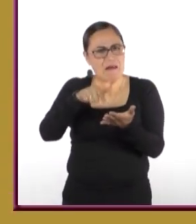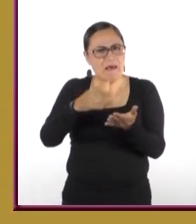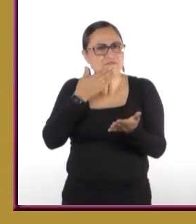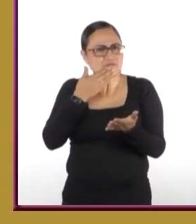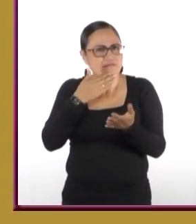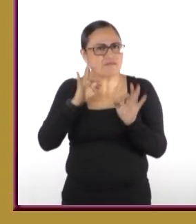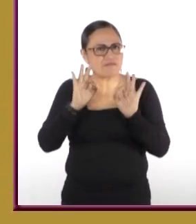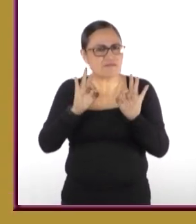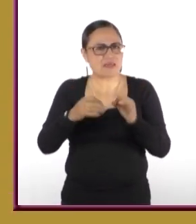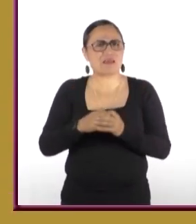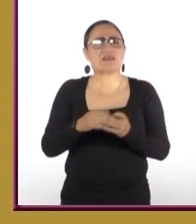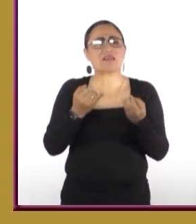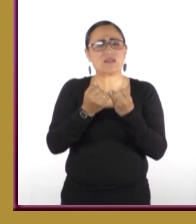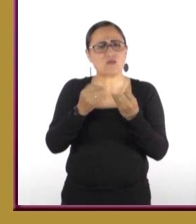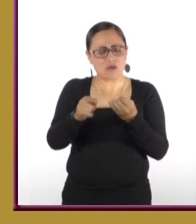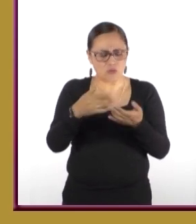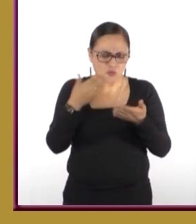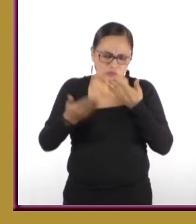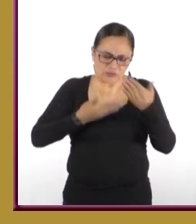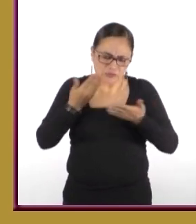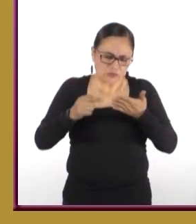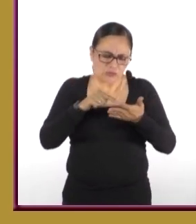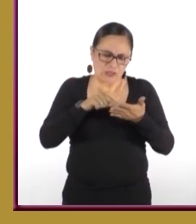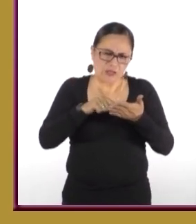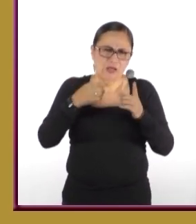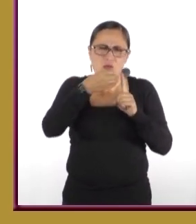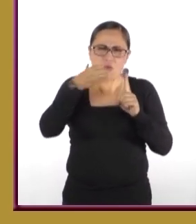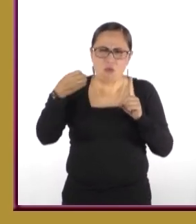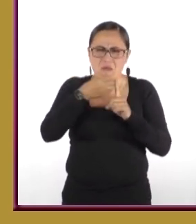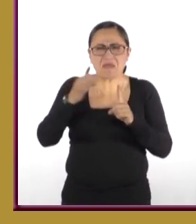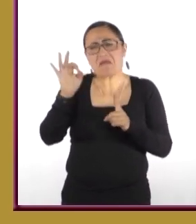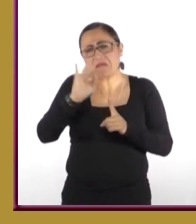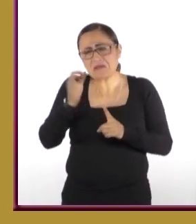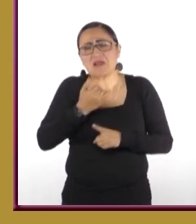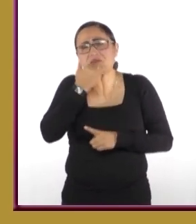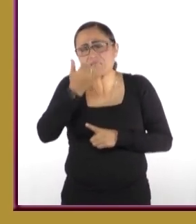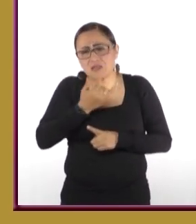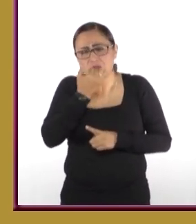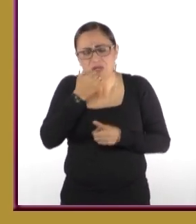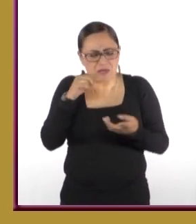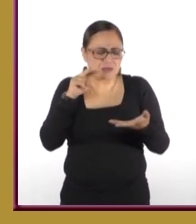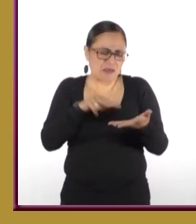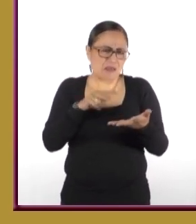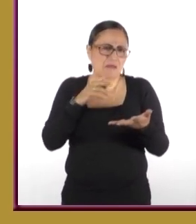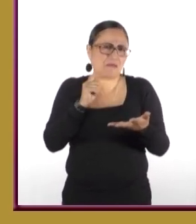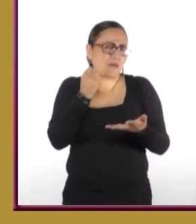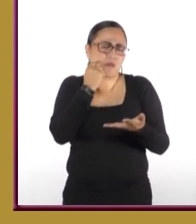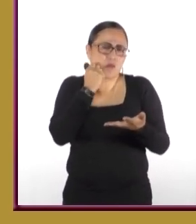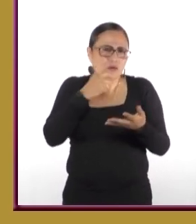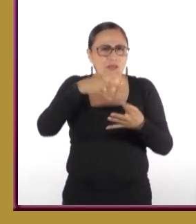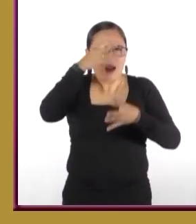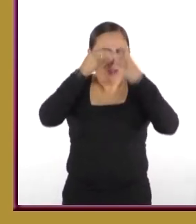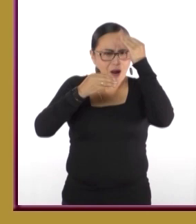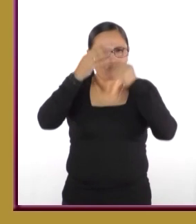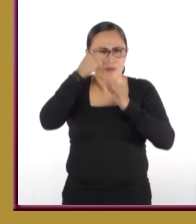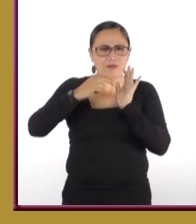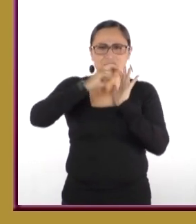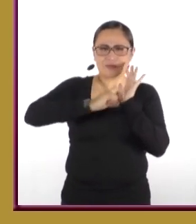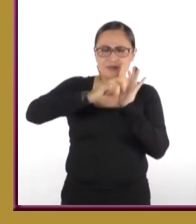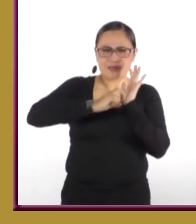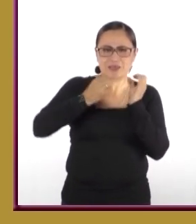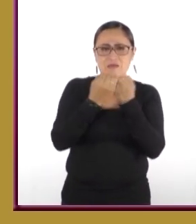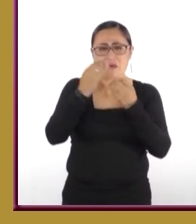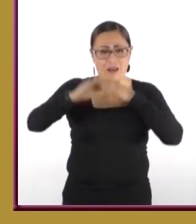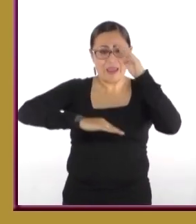ritmo, para descifrar la lógica de lo que estás estudiando, para equivocarte y aprender de tus errores y para gratificar